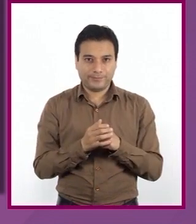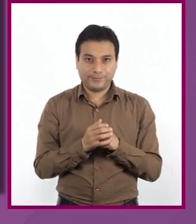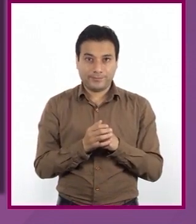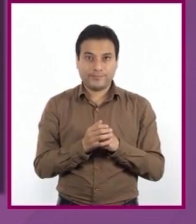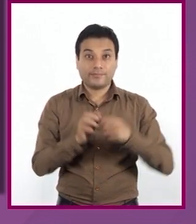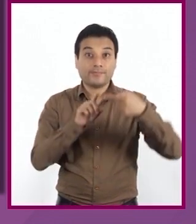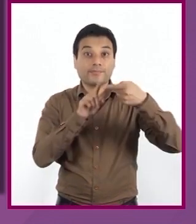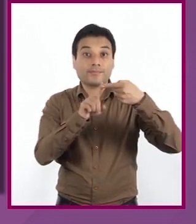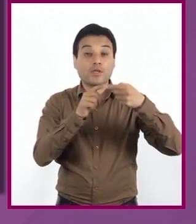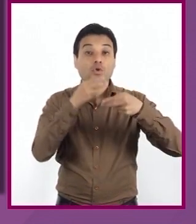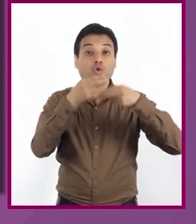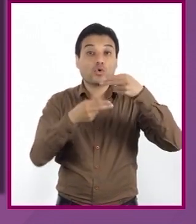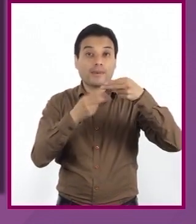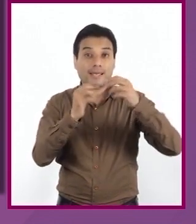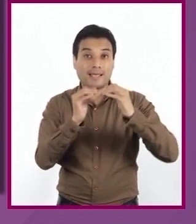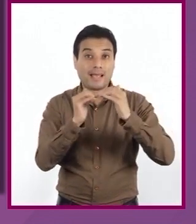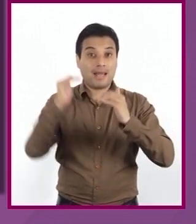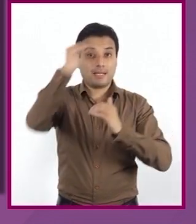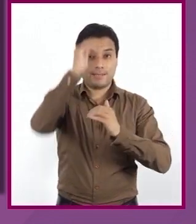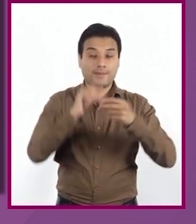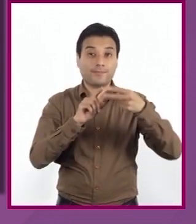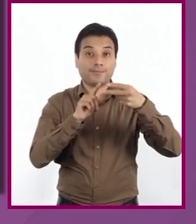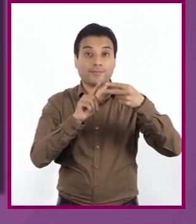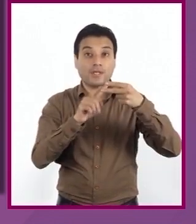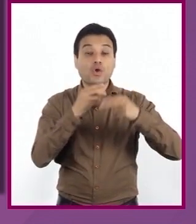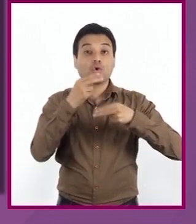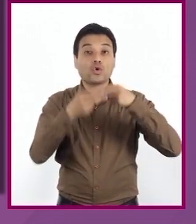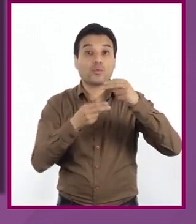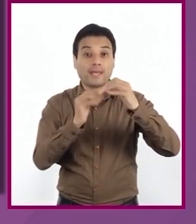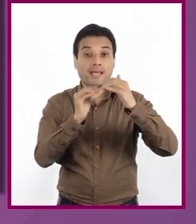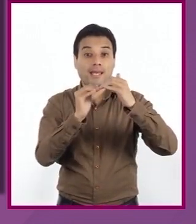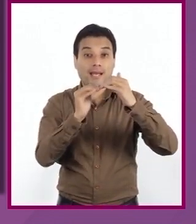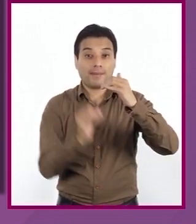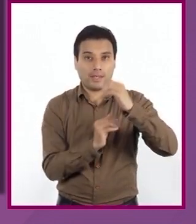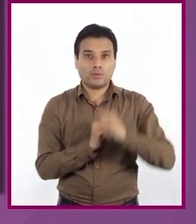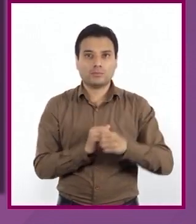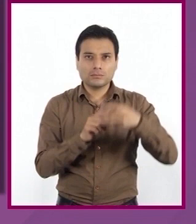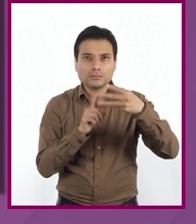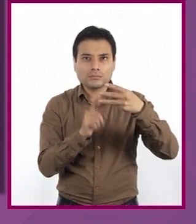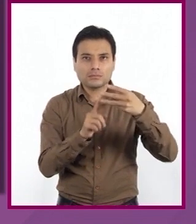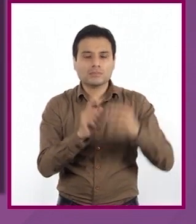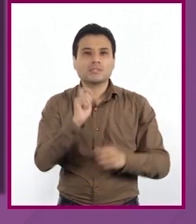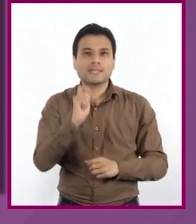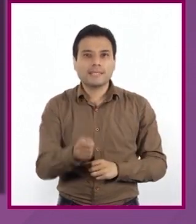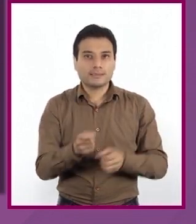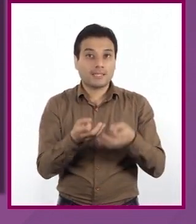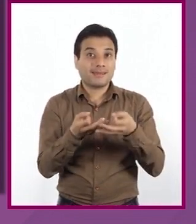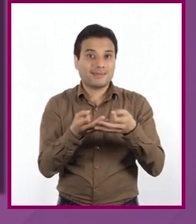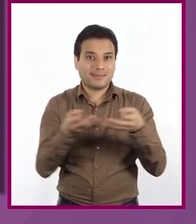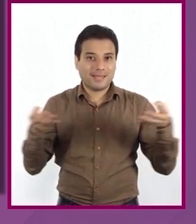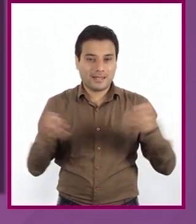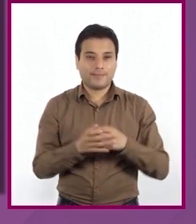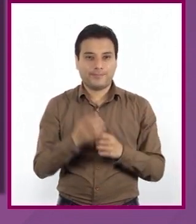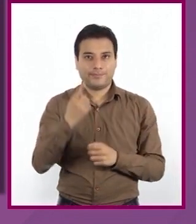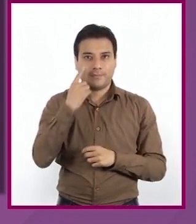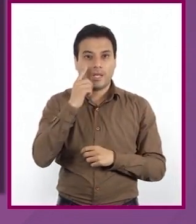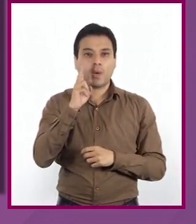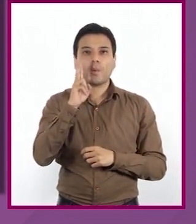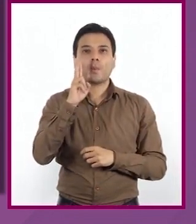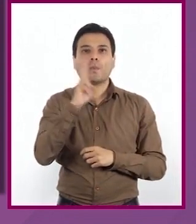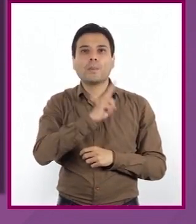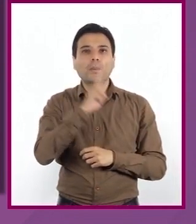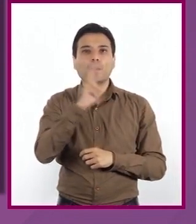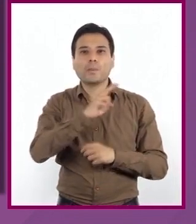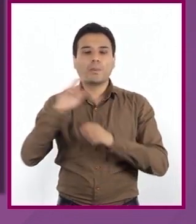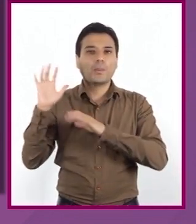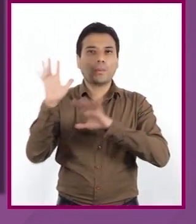a mayor distancia, el más grande de la parte de abajo es la Tierra. Debido a corrientes de aire ascendentes que producen